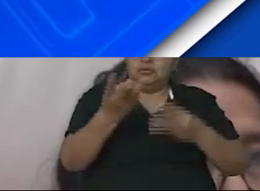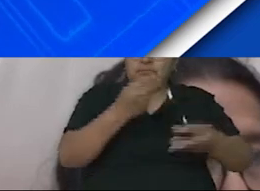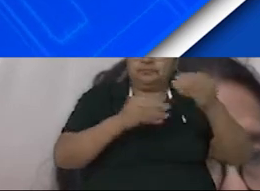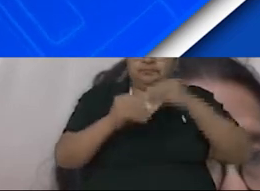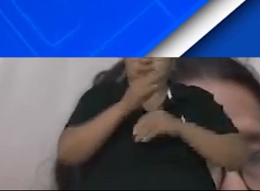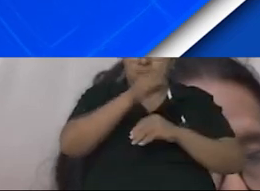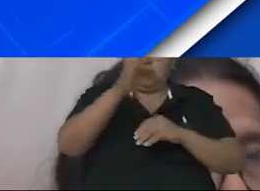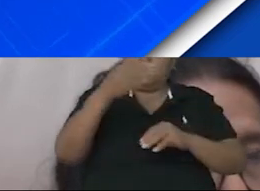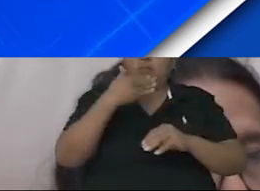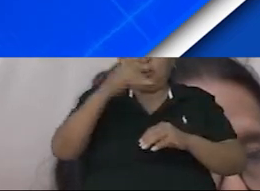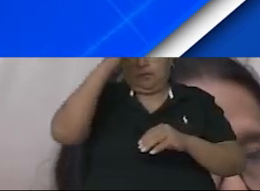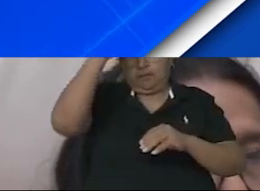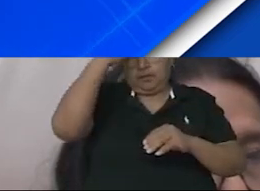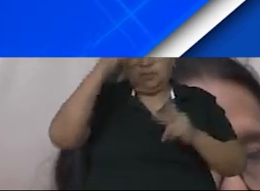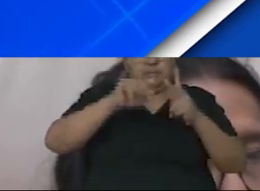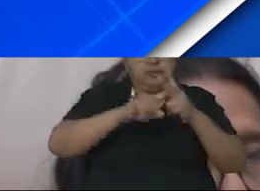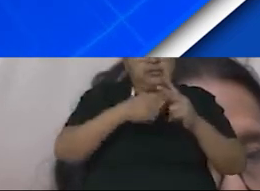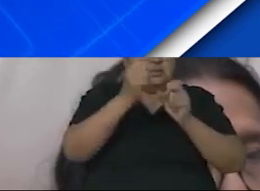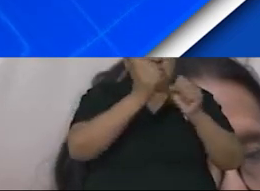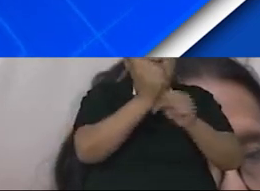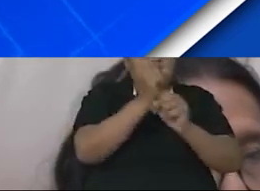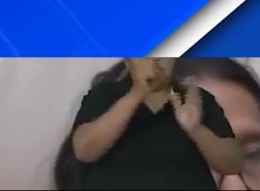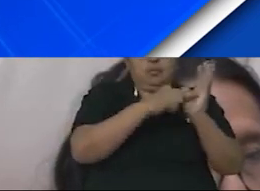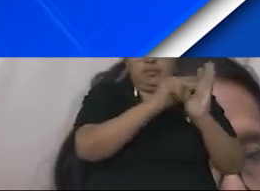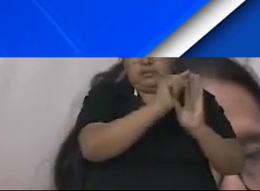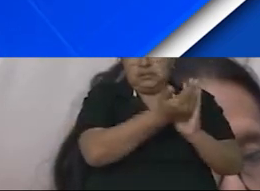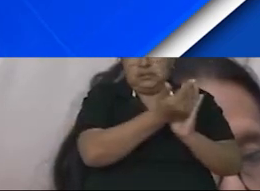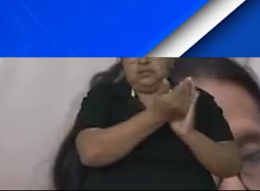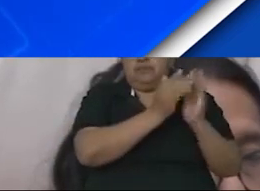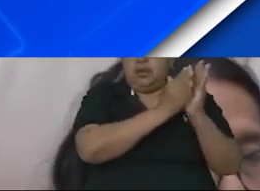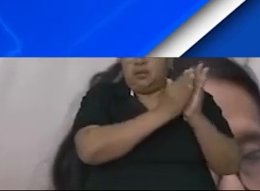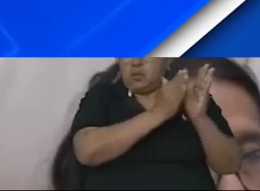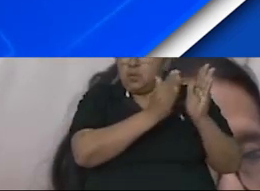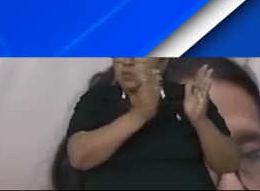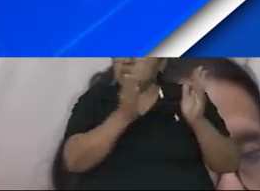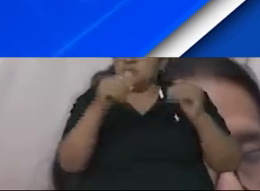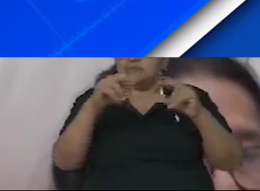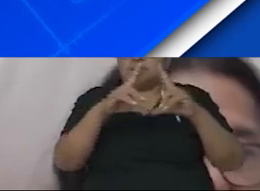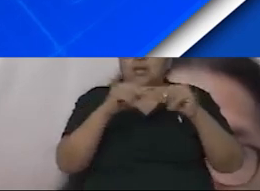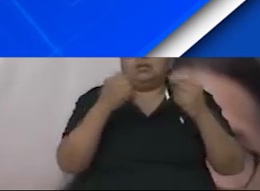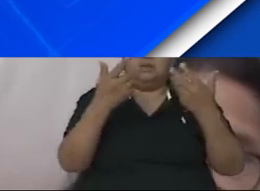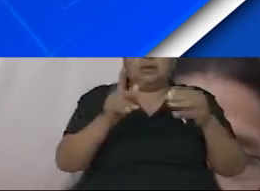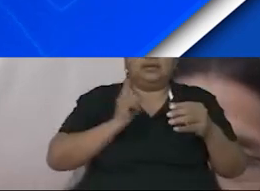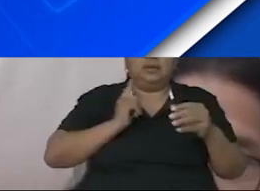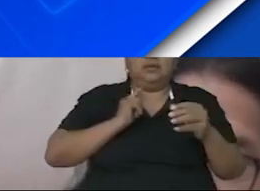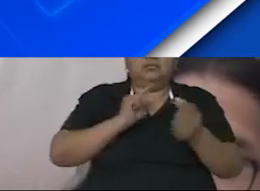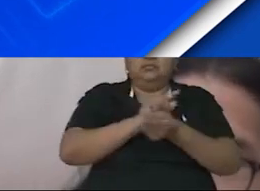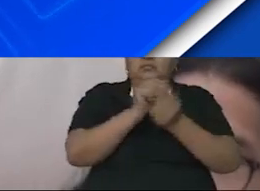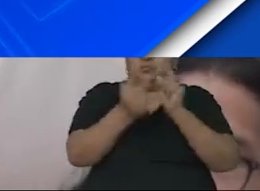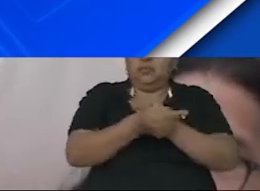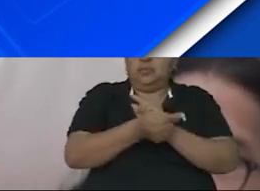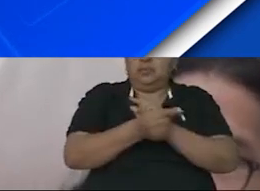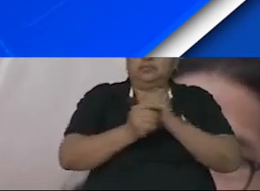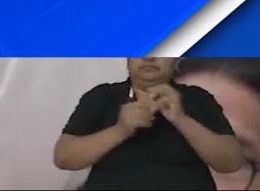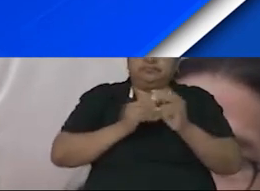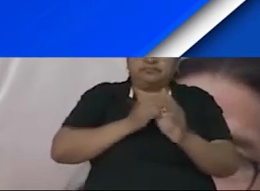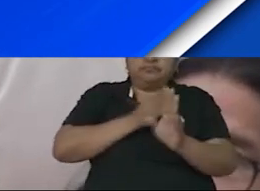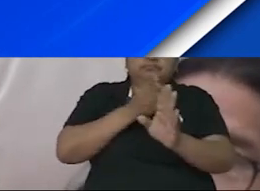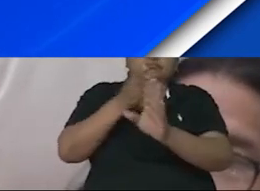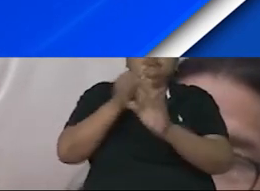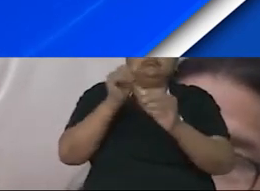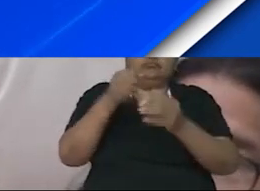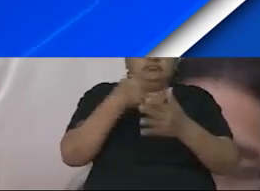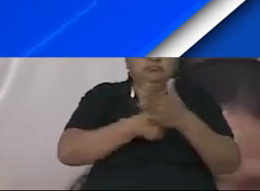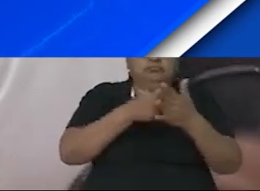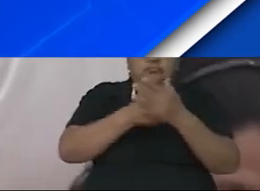gobierno, a partir del año 2007, Nicaragua se ha redirigido hacia la lucha por el